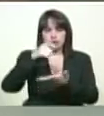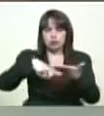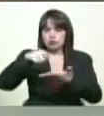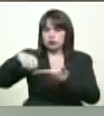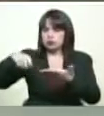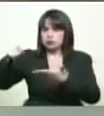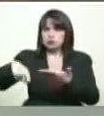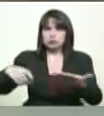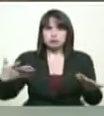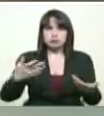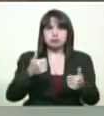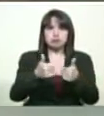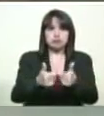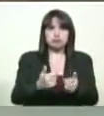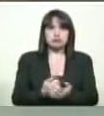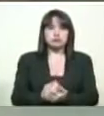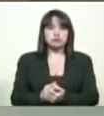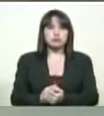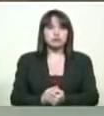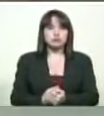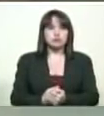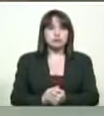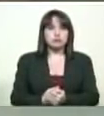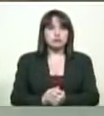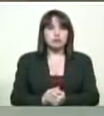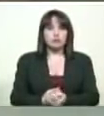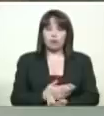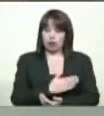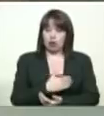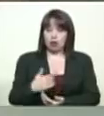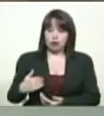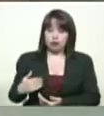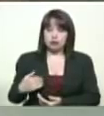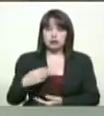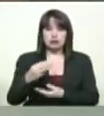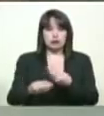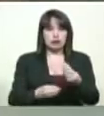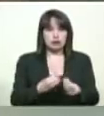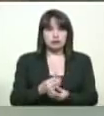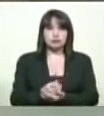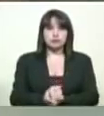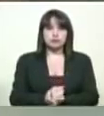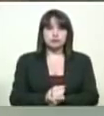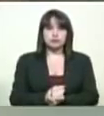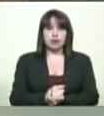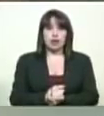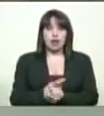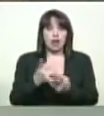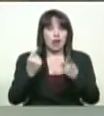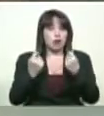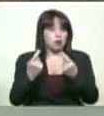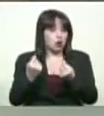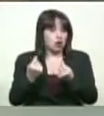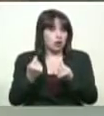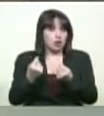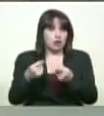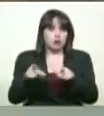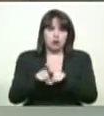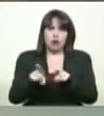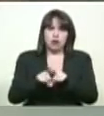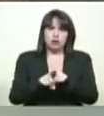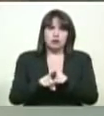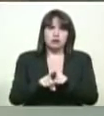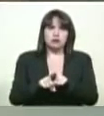pero a pesar de eso yo quise garantizar que el papel moneda y la moneda